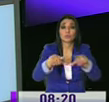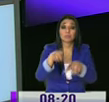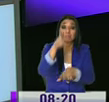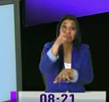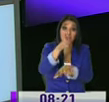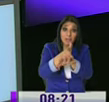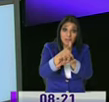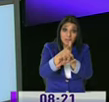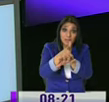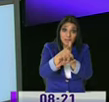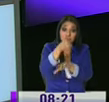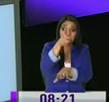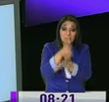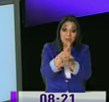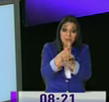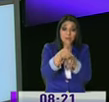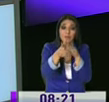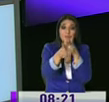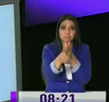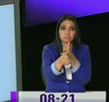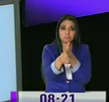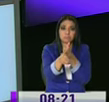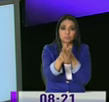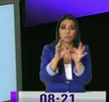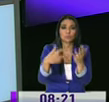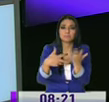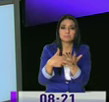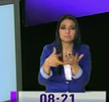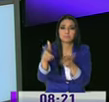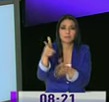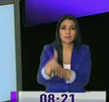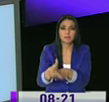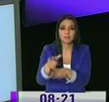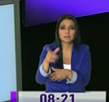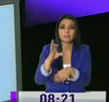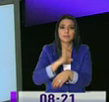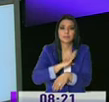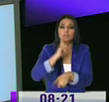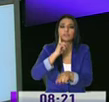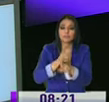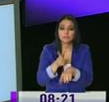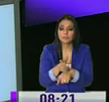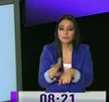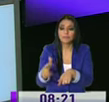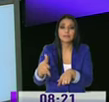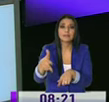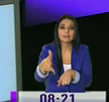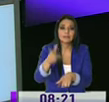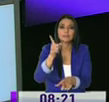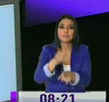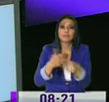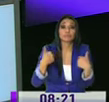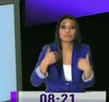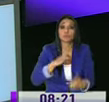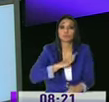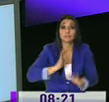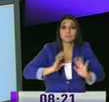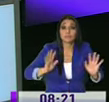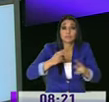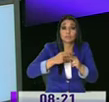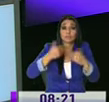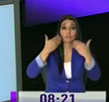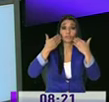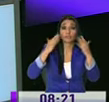o están parados los autos o no es una parada técnica sea yo entiendo que es una bahía lo que me están diciendo yo no soy técnico por eso no sé los nombres